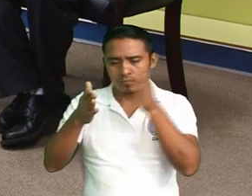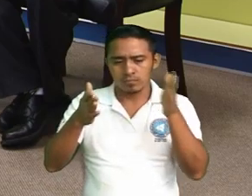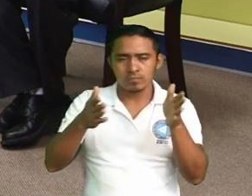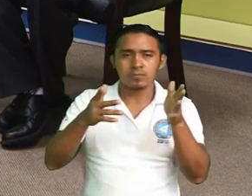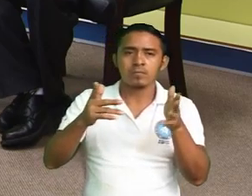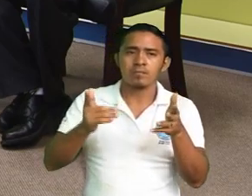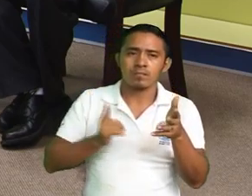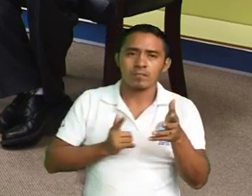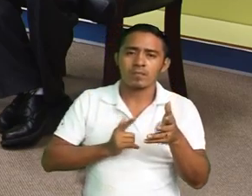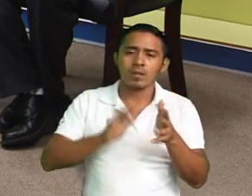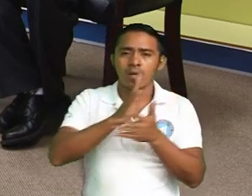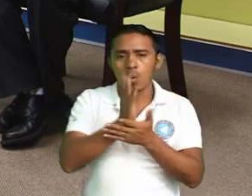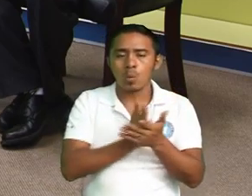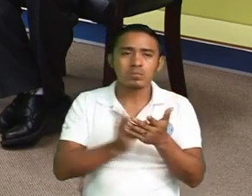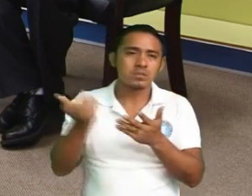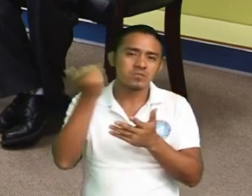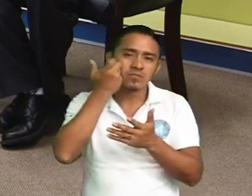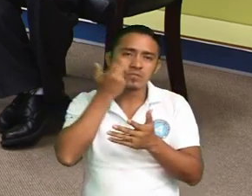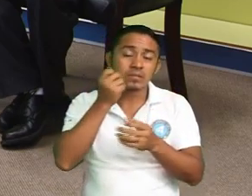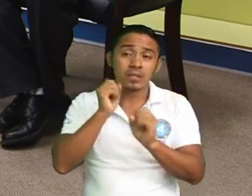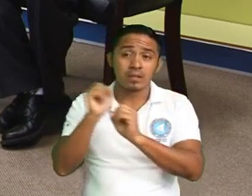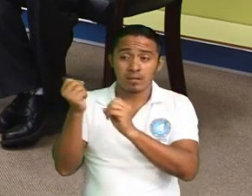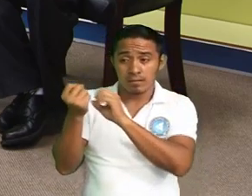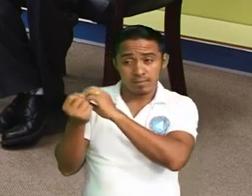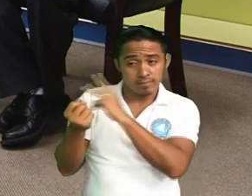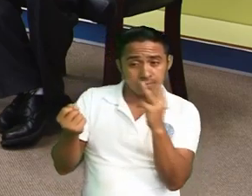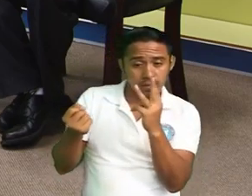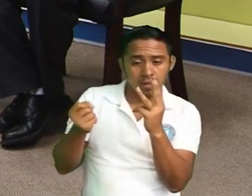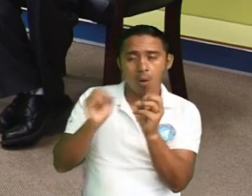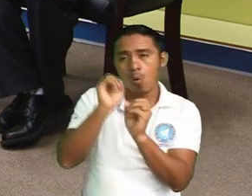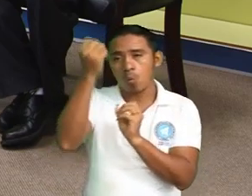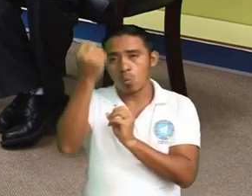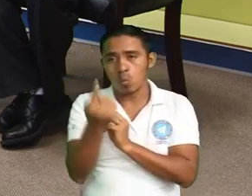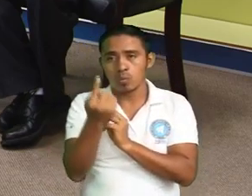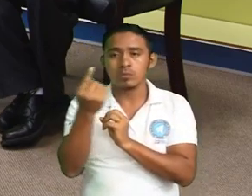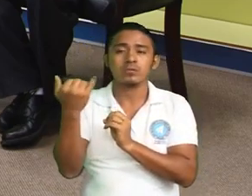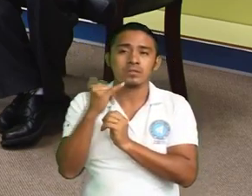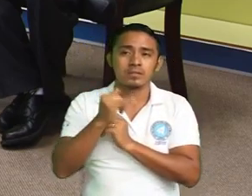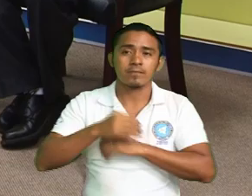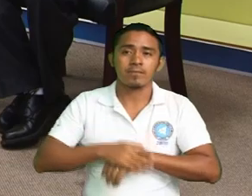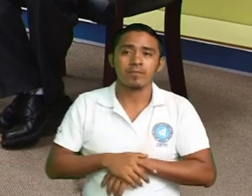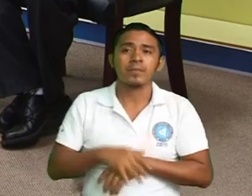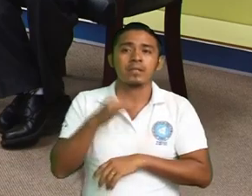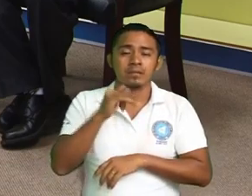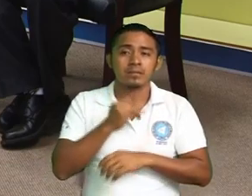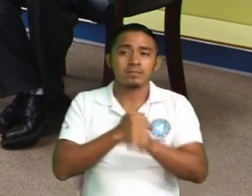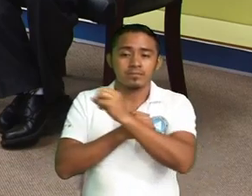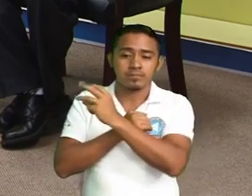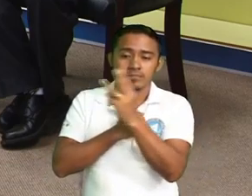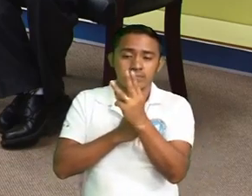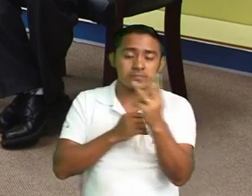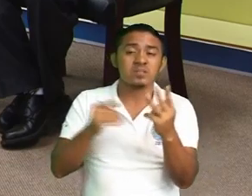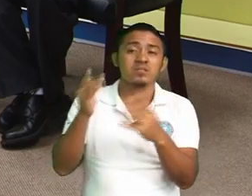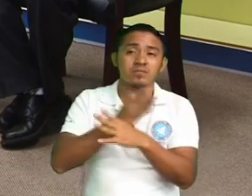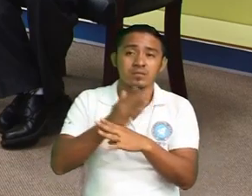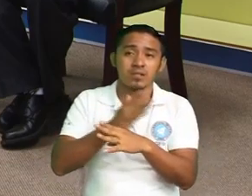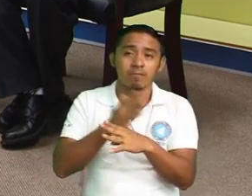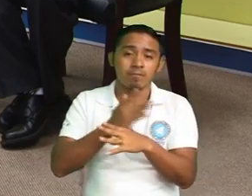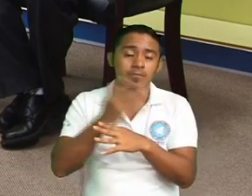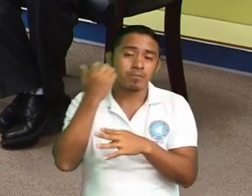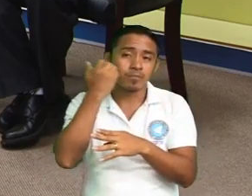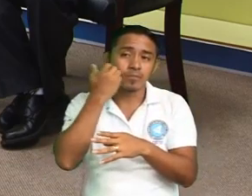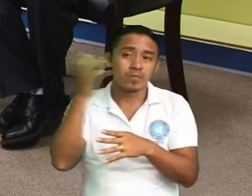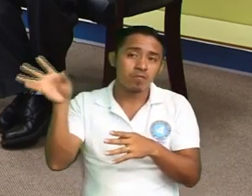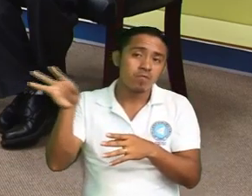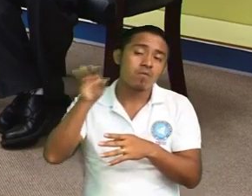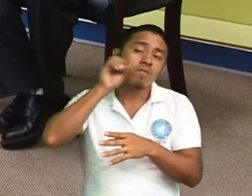presentarse la infección en las tres o hay principalmente una parte del oído? En las tres partes del oído se pueden presentar infecciones,